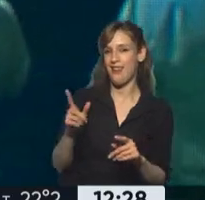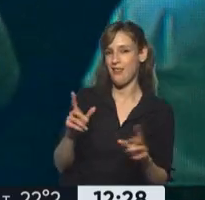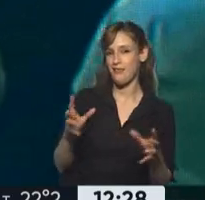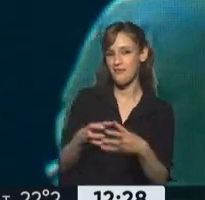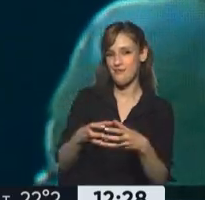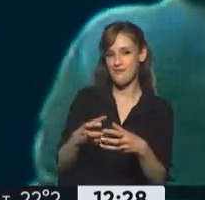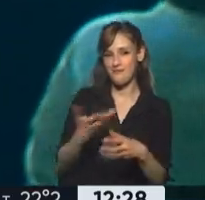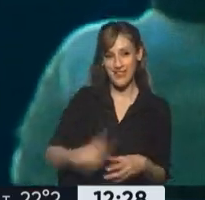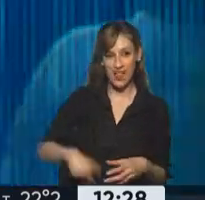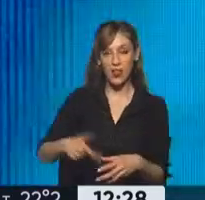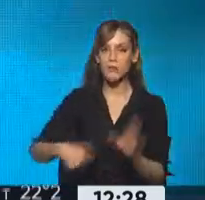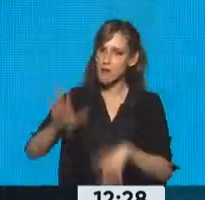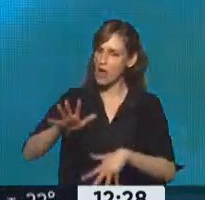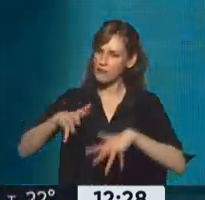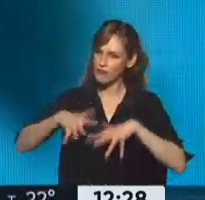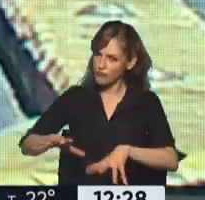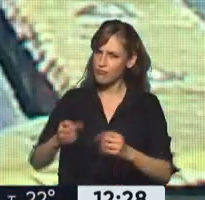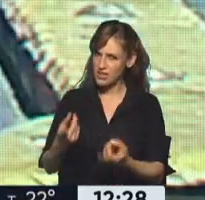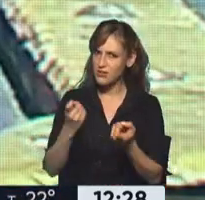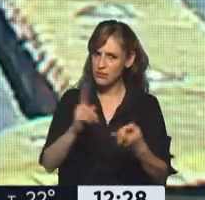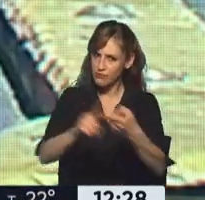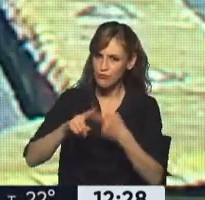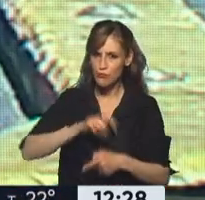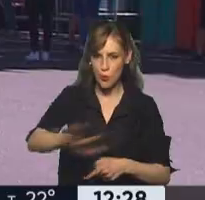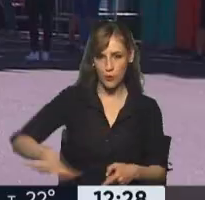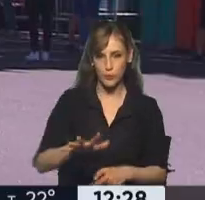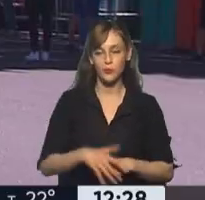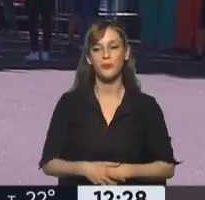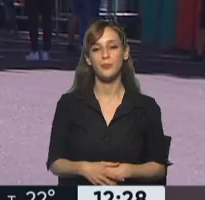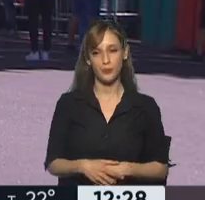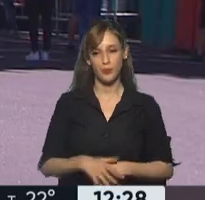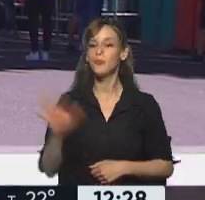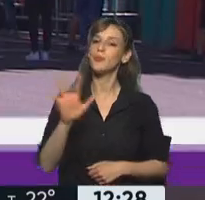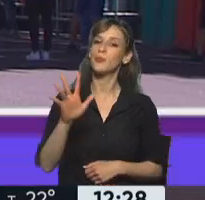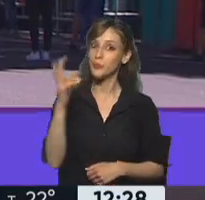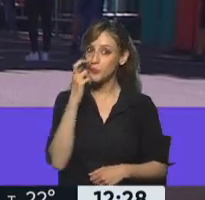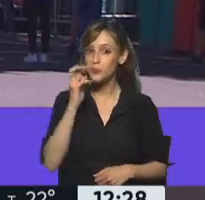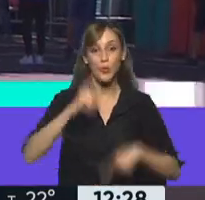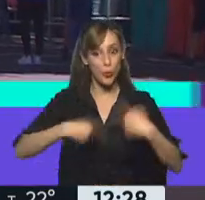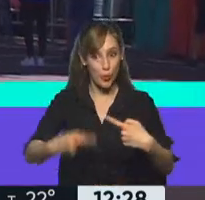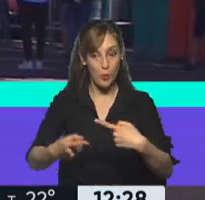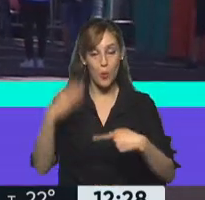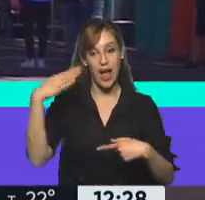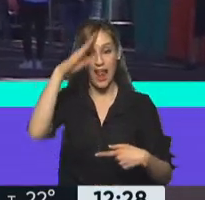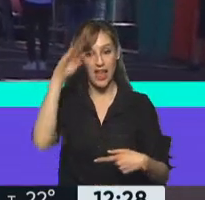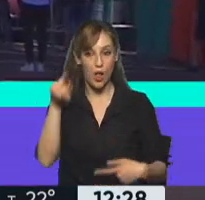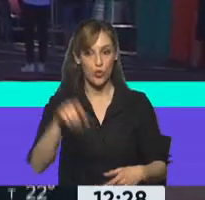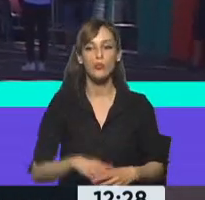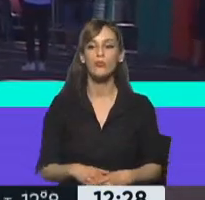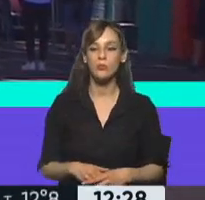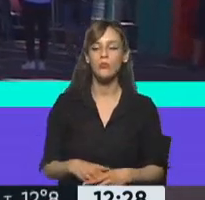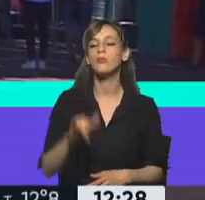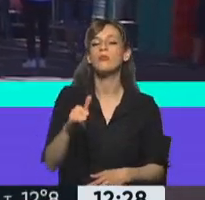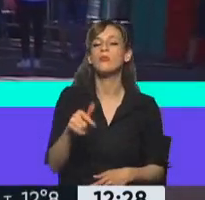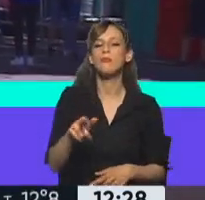De Plaza de Mayo, volvemos con Alejandro Puerta, sale adelante. Hola Pablo, sabes que hay muchísima gente ya, lo que decía, gente que ha